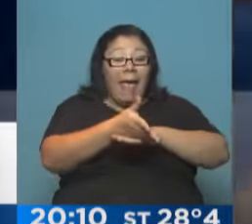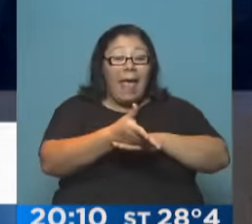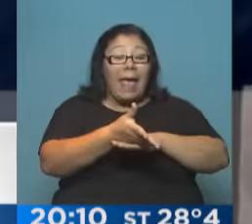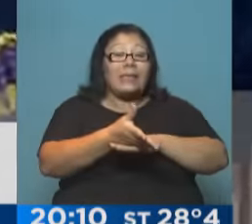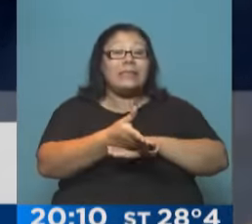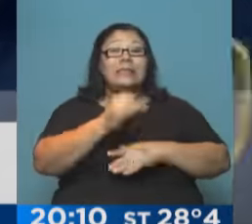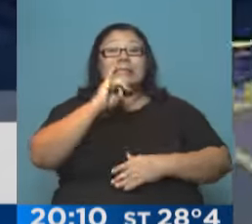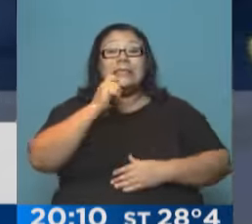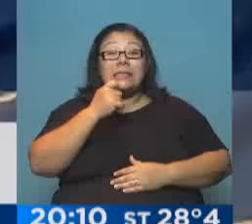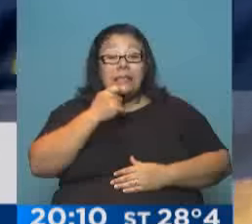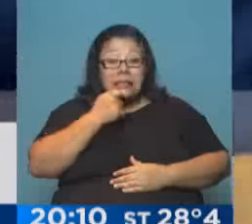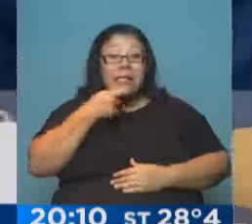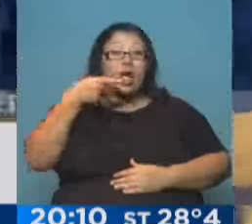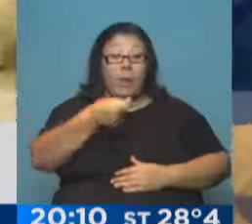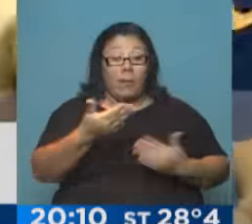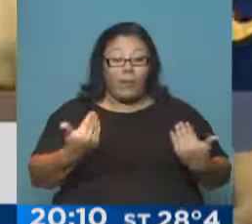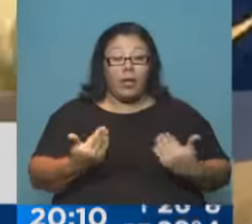yo conseguí entrar, ¿eh?